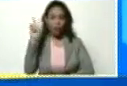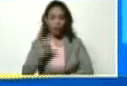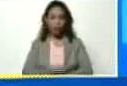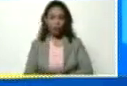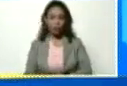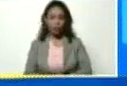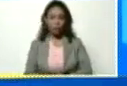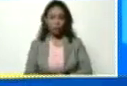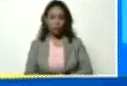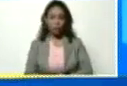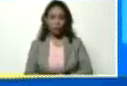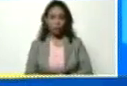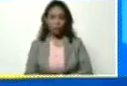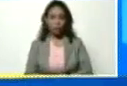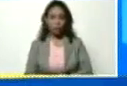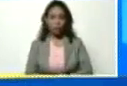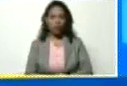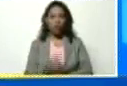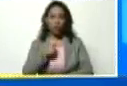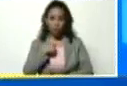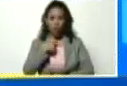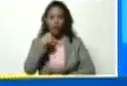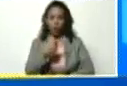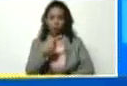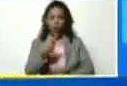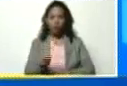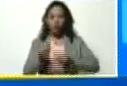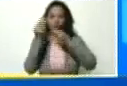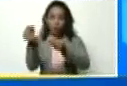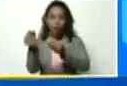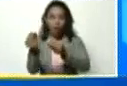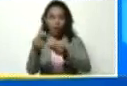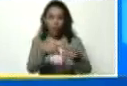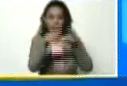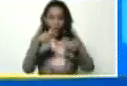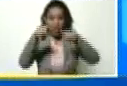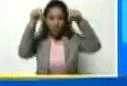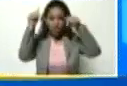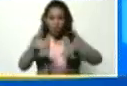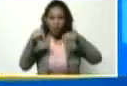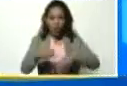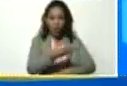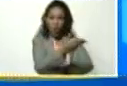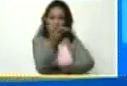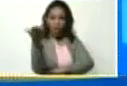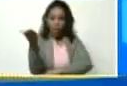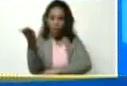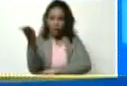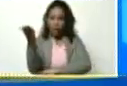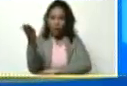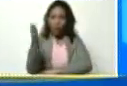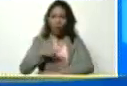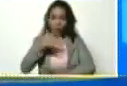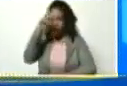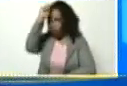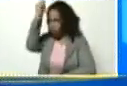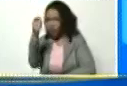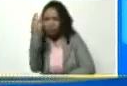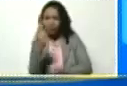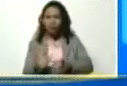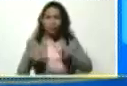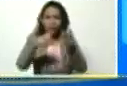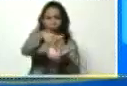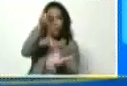Venezuela, confiero los títulos y a partir de hoy ustedes serán reconocidos y